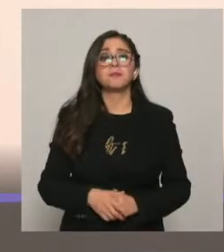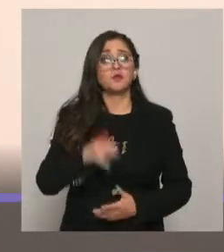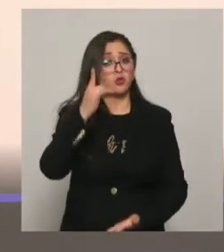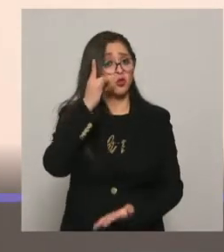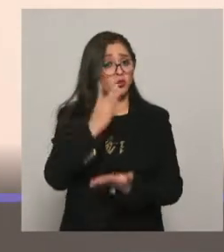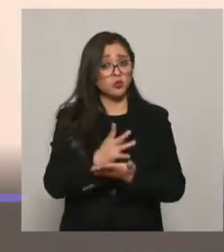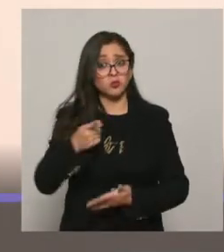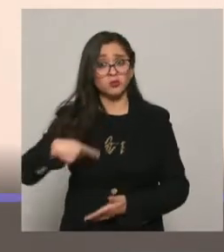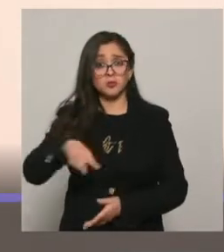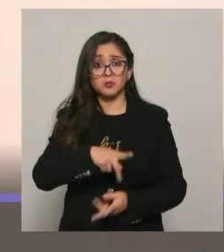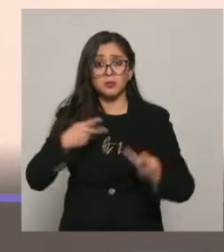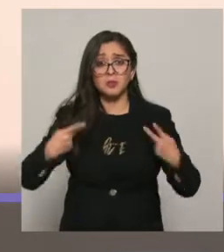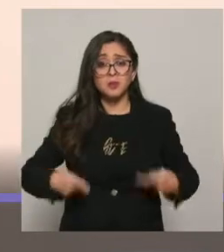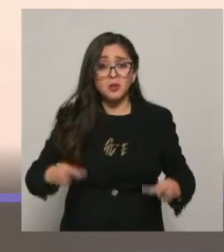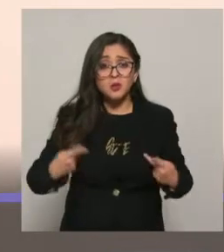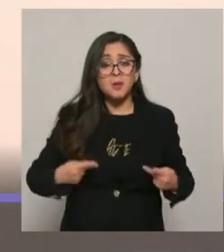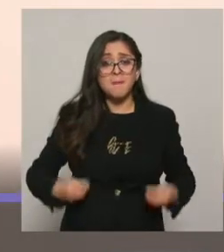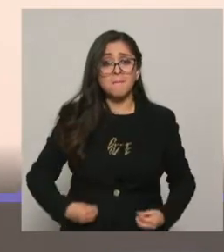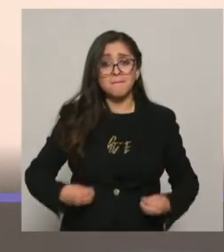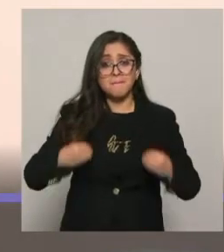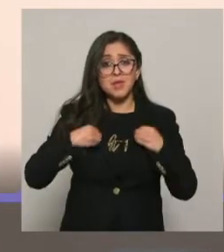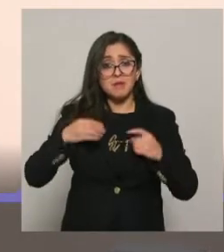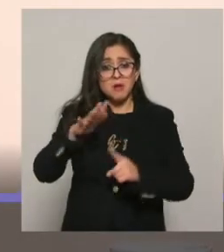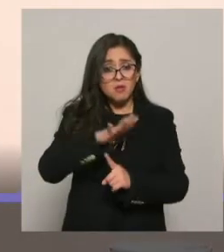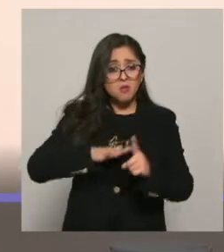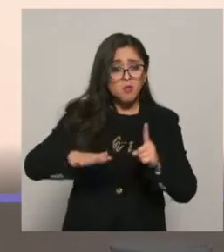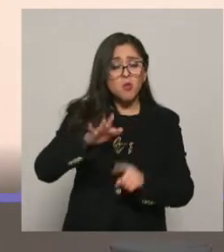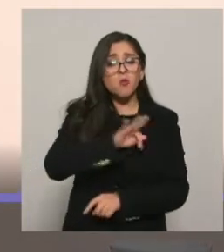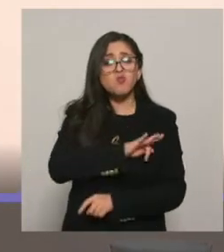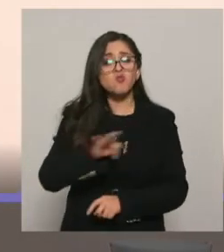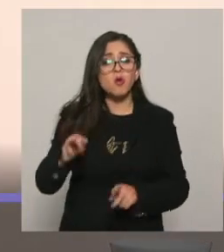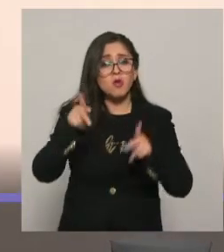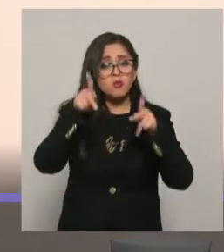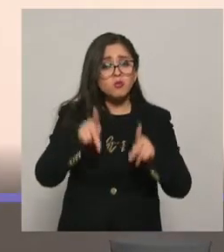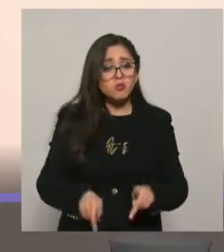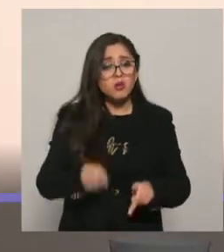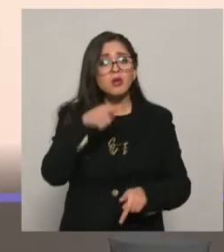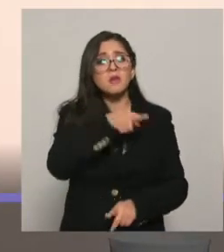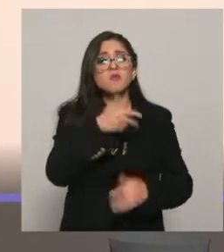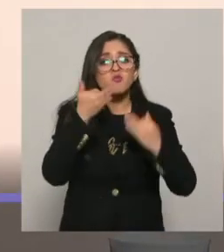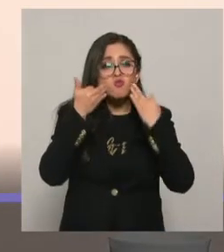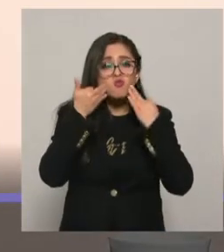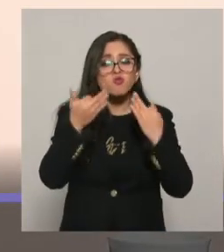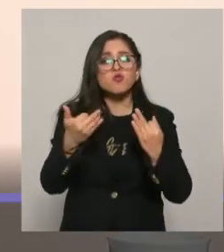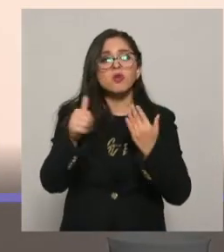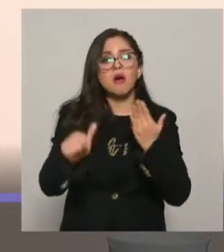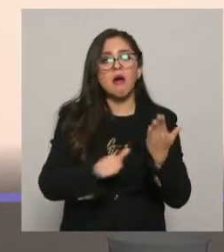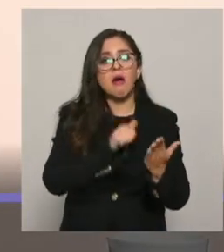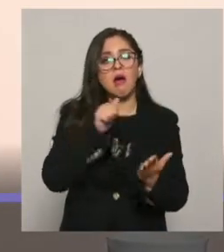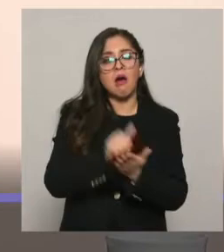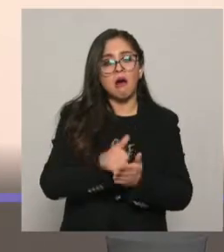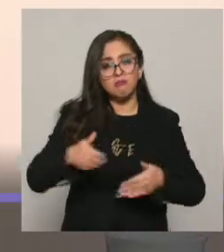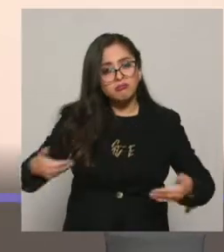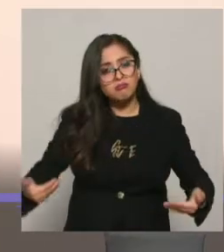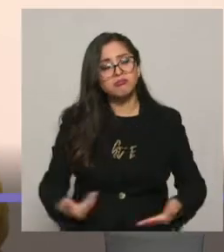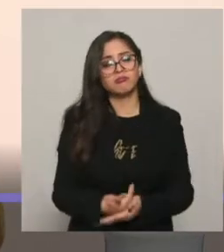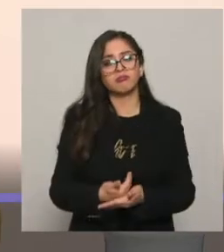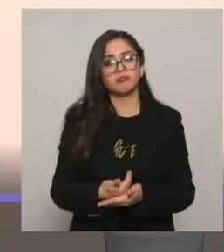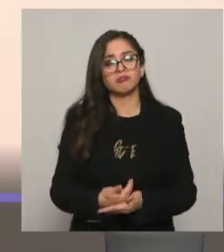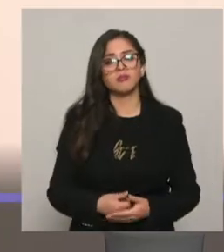lugar tienen derecho a ser enterrados previa acta de nacimiento.